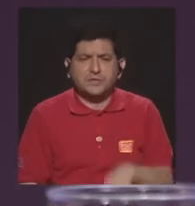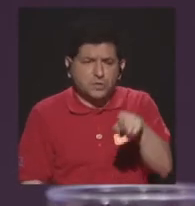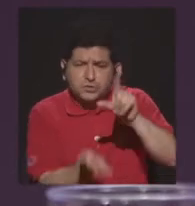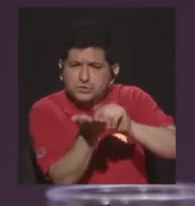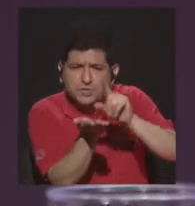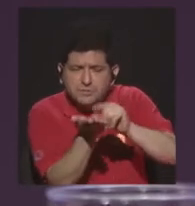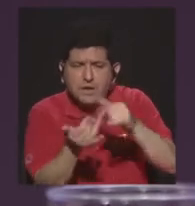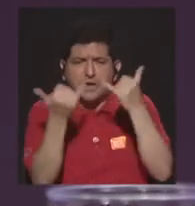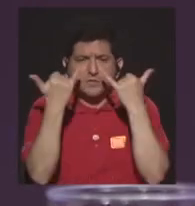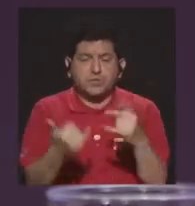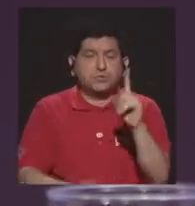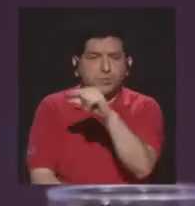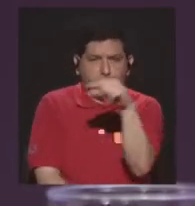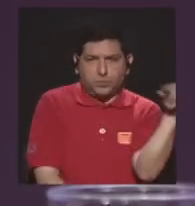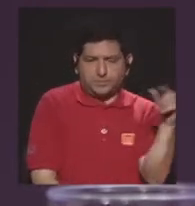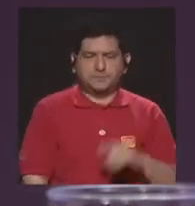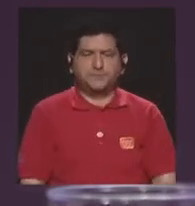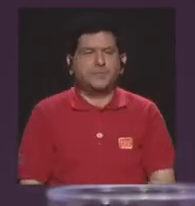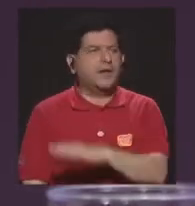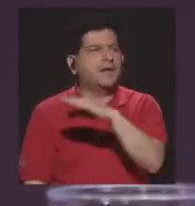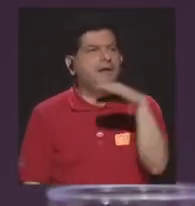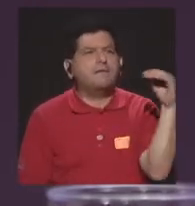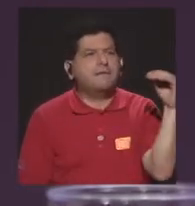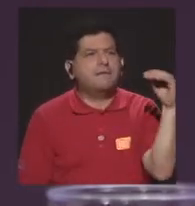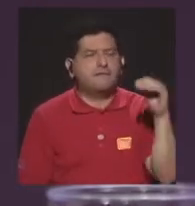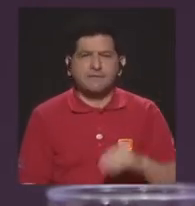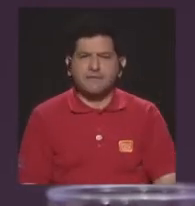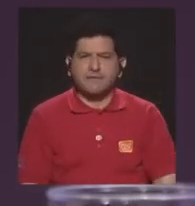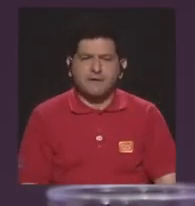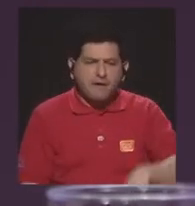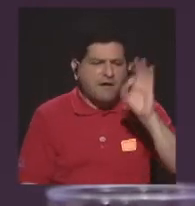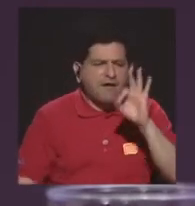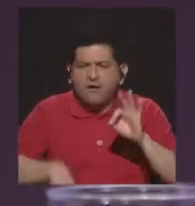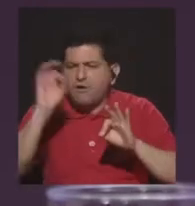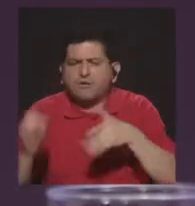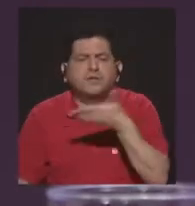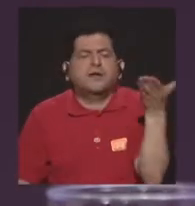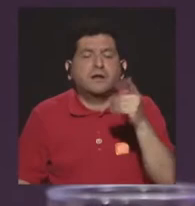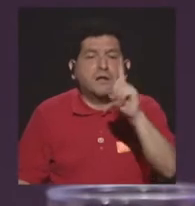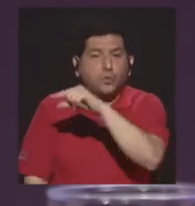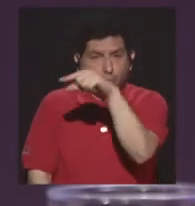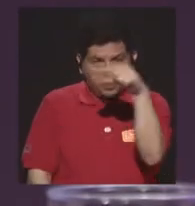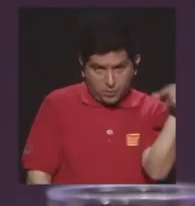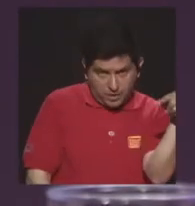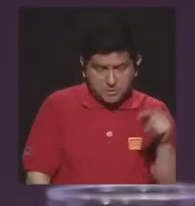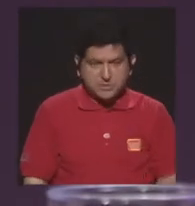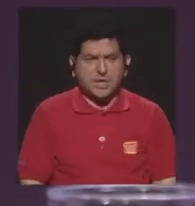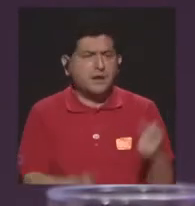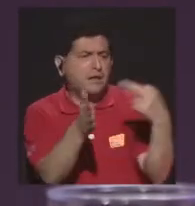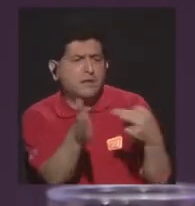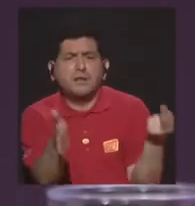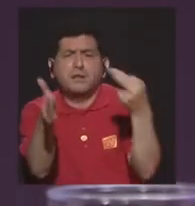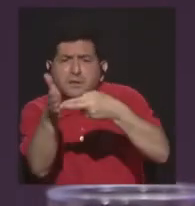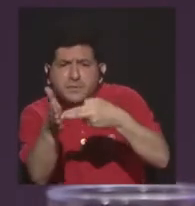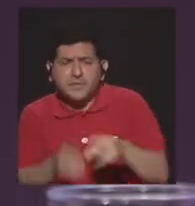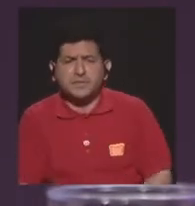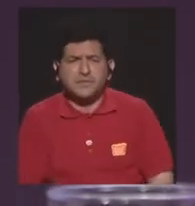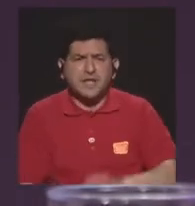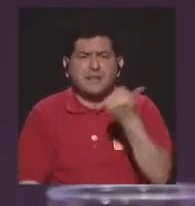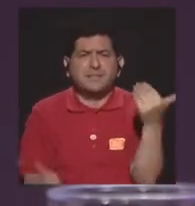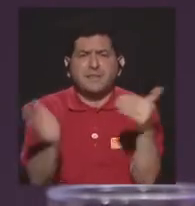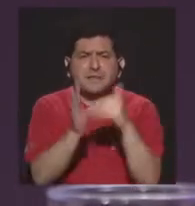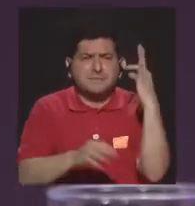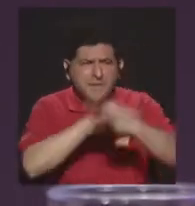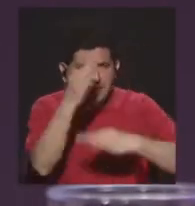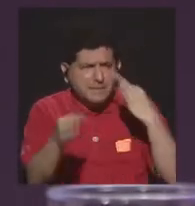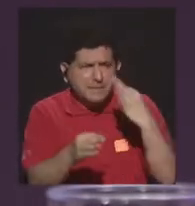a lo largo de esa semana. Y lo que encontramos es que en una semana son reproducidas más de 10.000